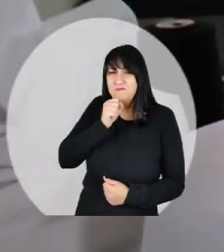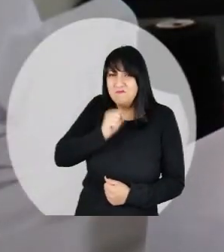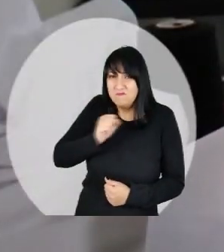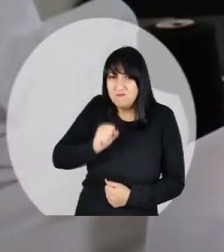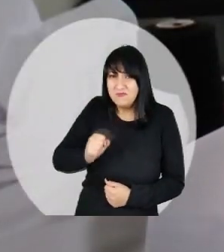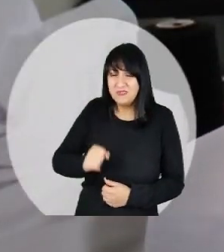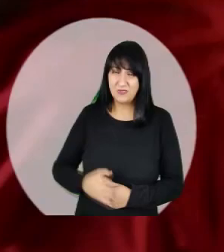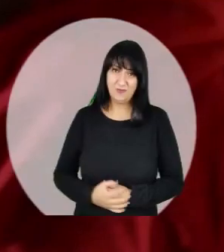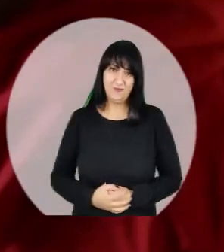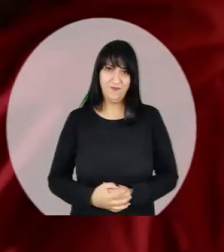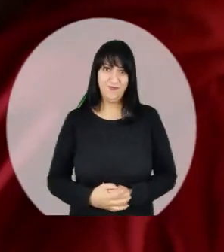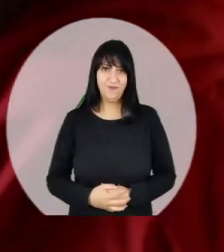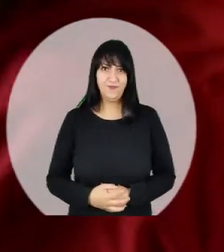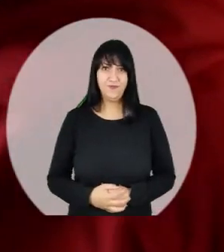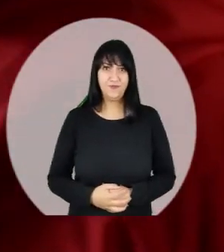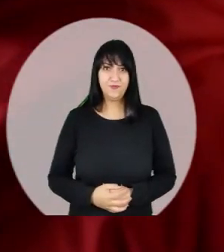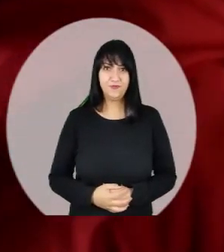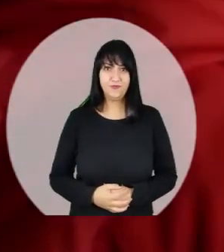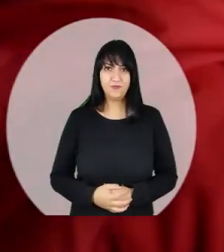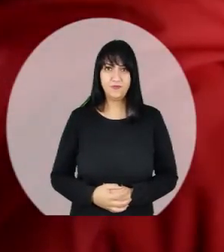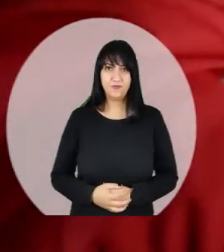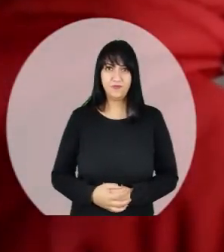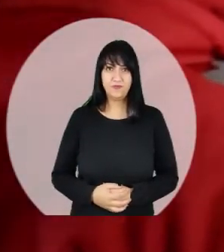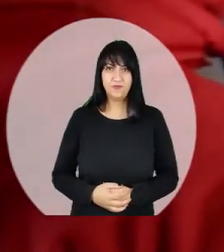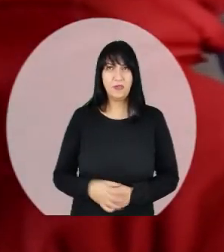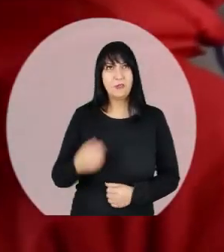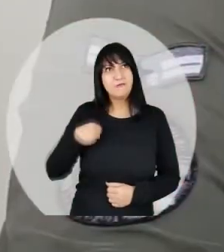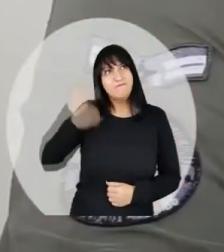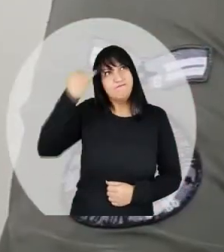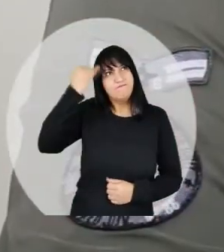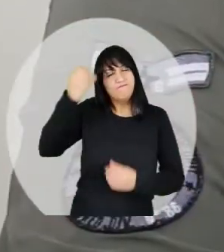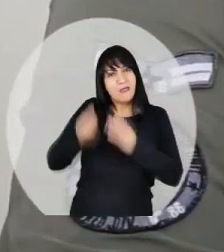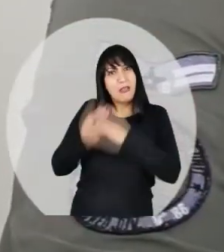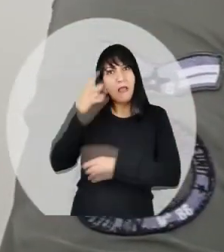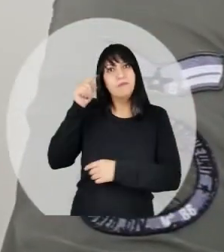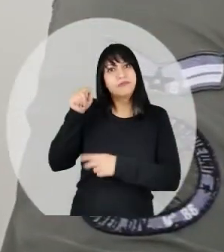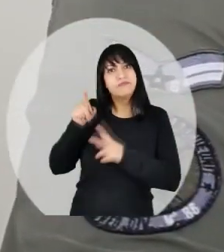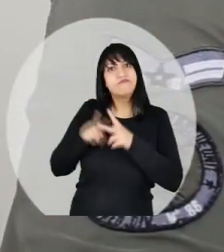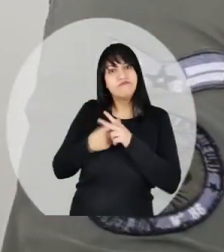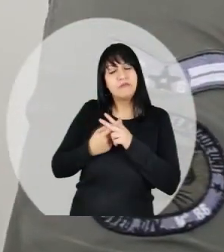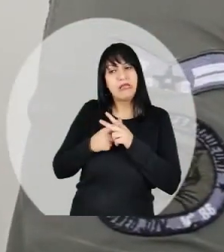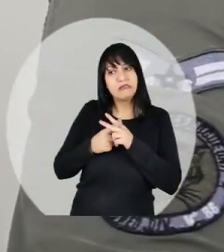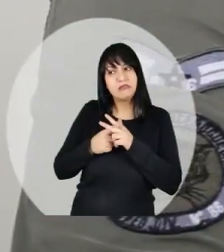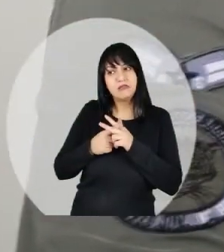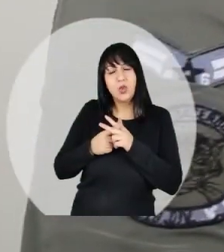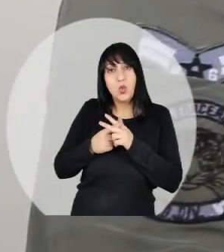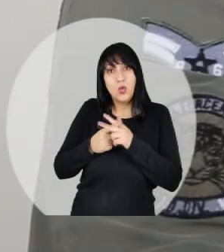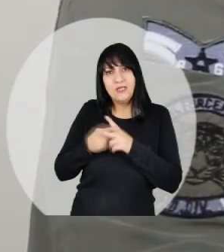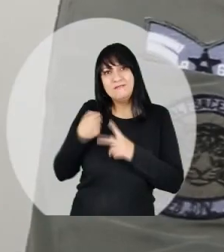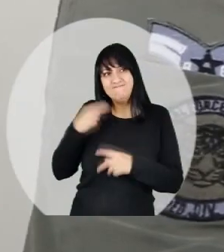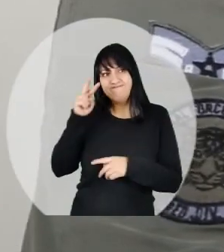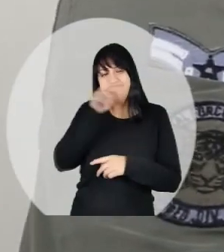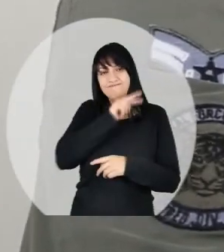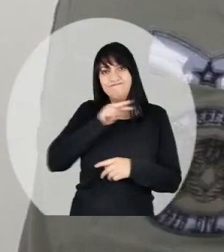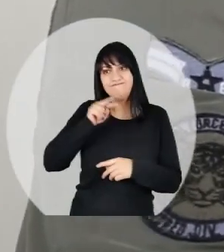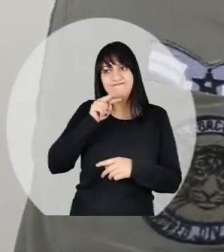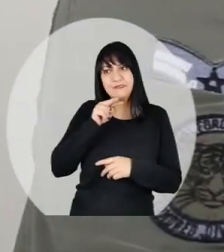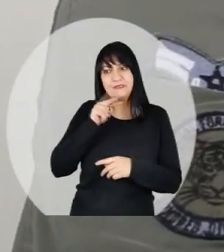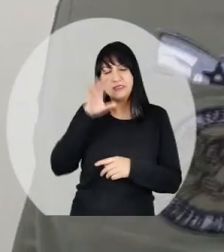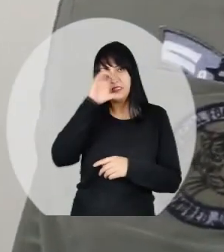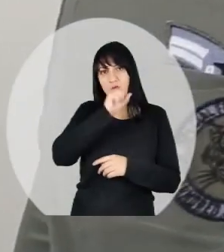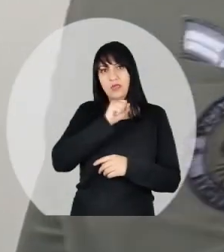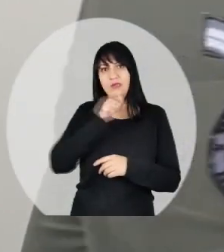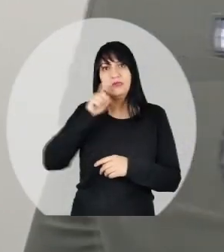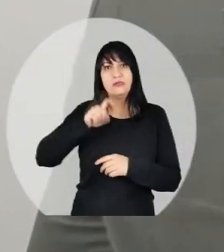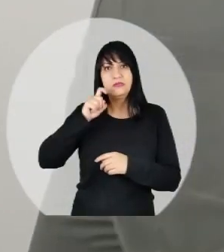una persona anciana. Nosotros nos creamos este taller viendo la necesidad, que había